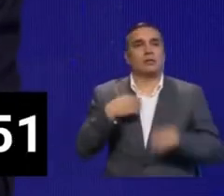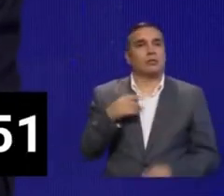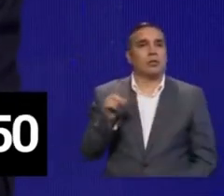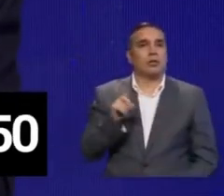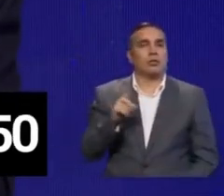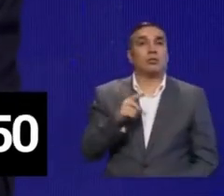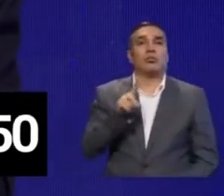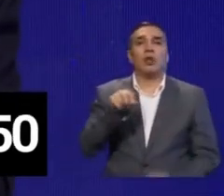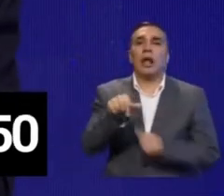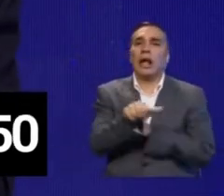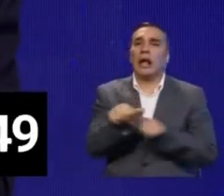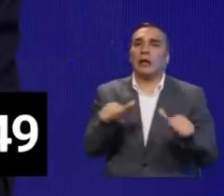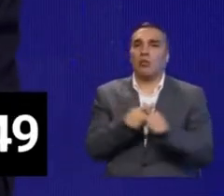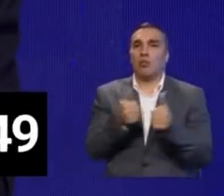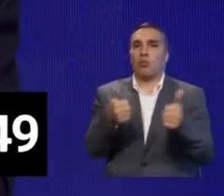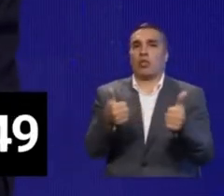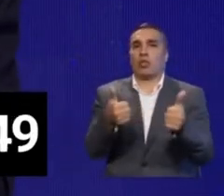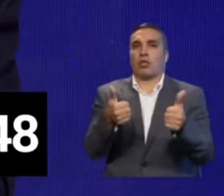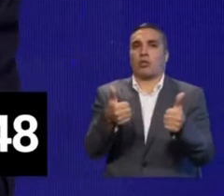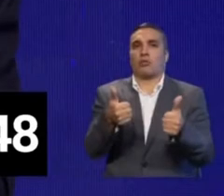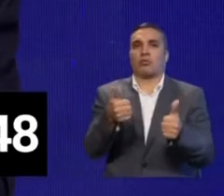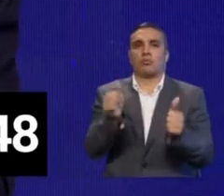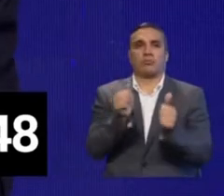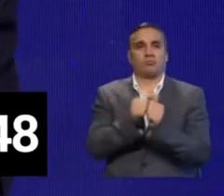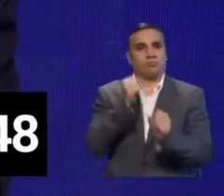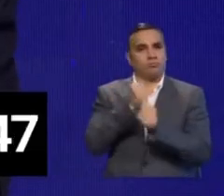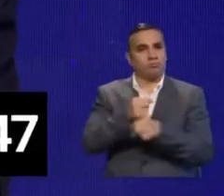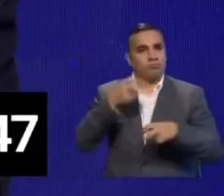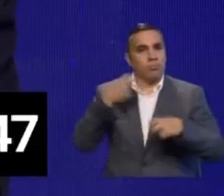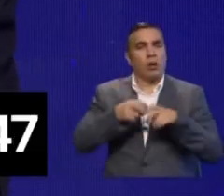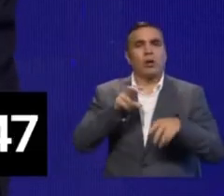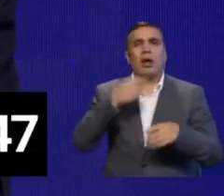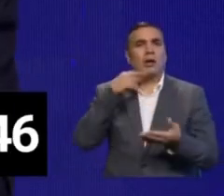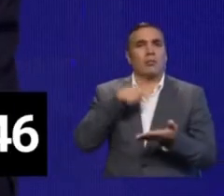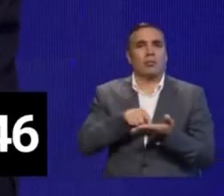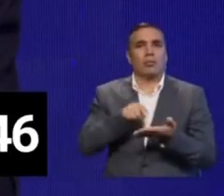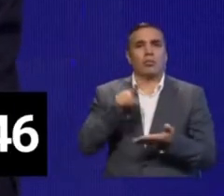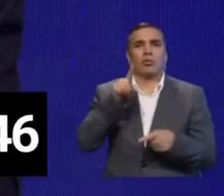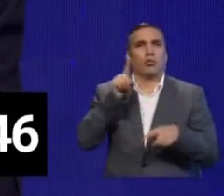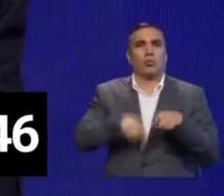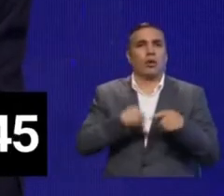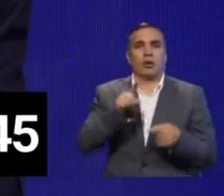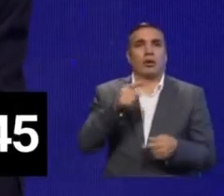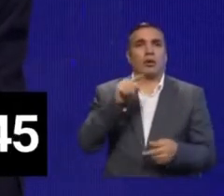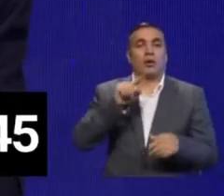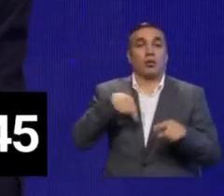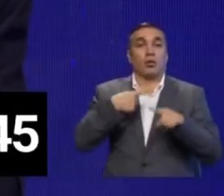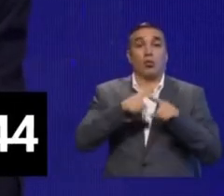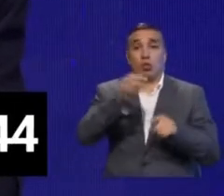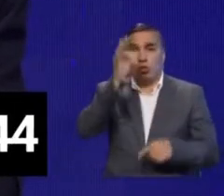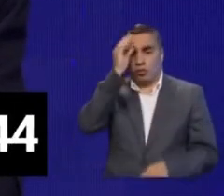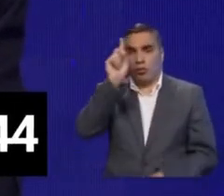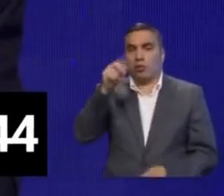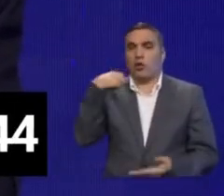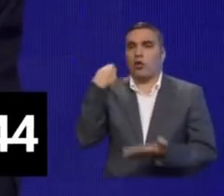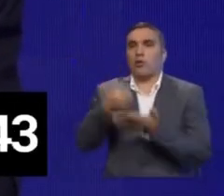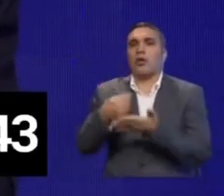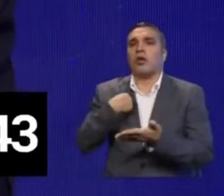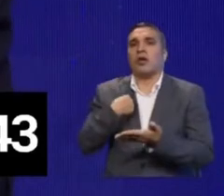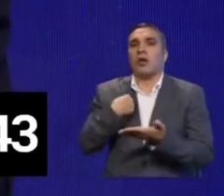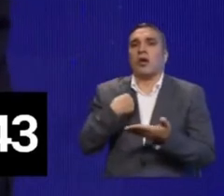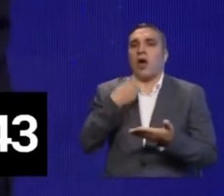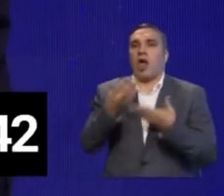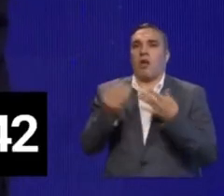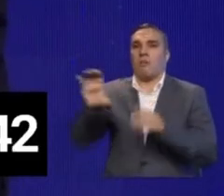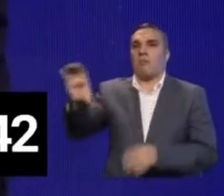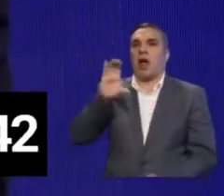una administración eficiente, centralizada. No puede ser posible que cada hospital compre lo que quiera, como